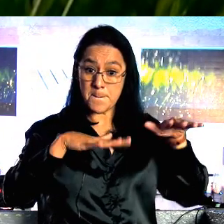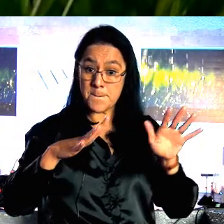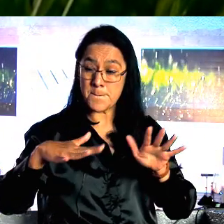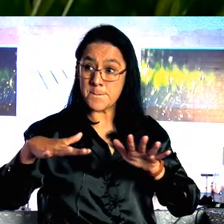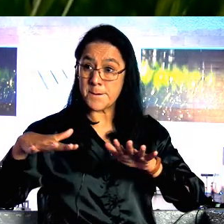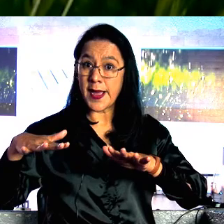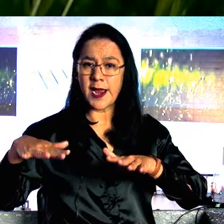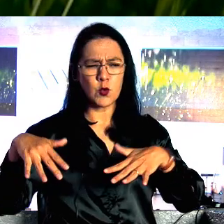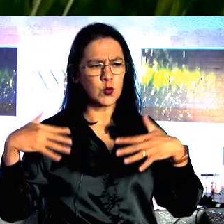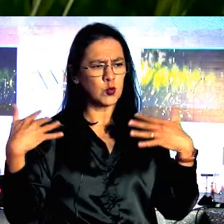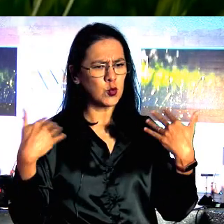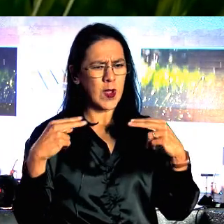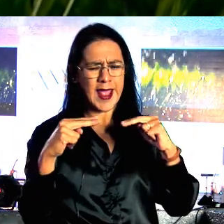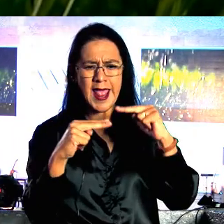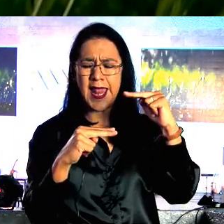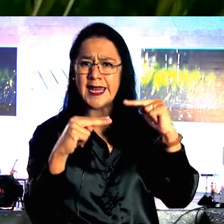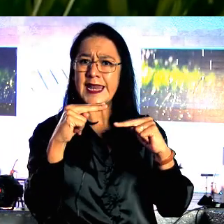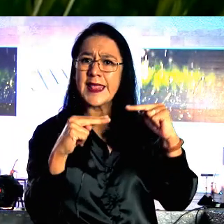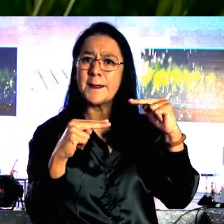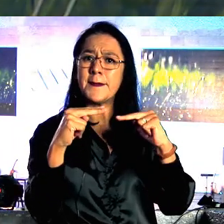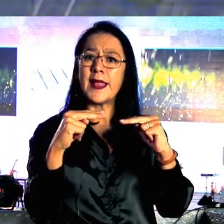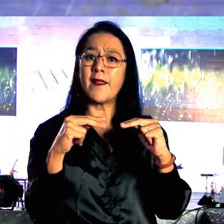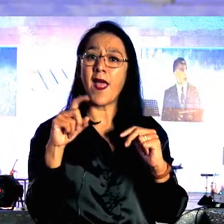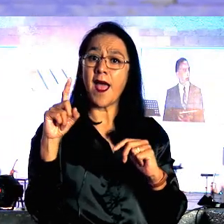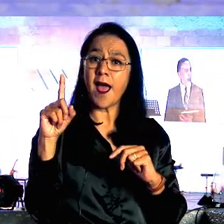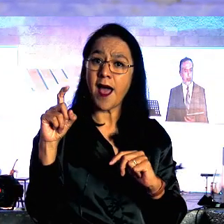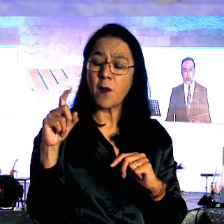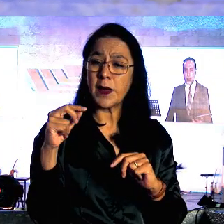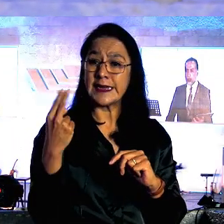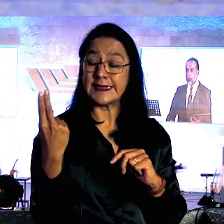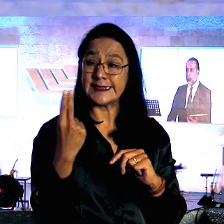recuperaron los niveles de, por ejemplo,